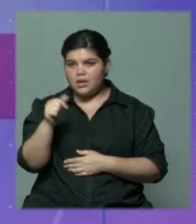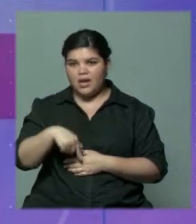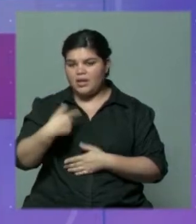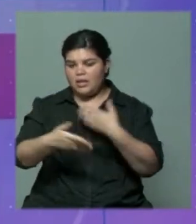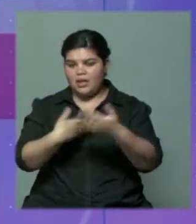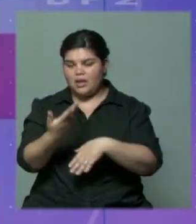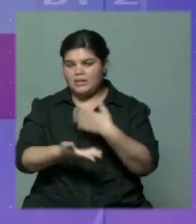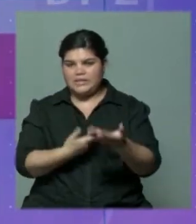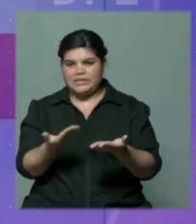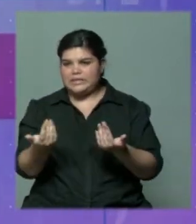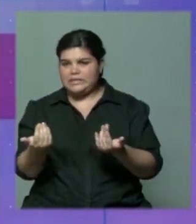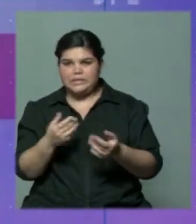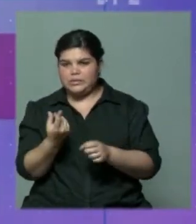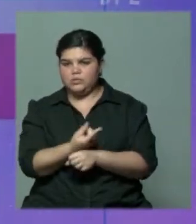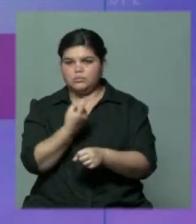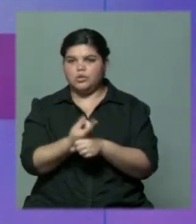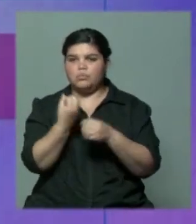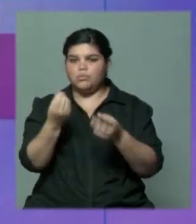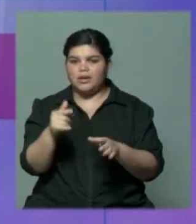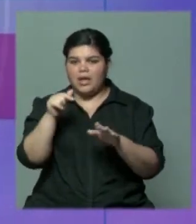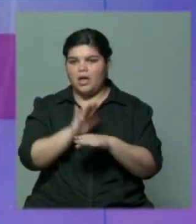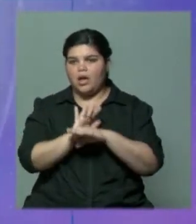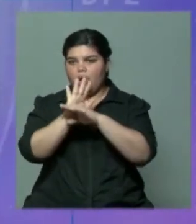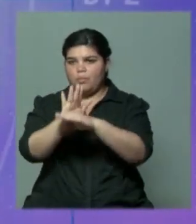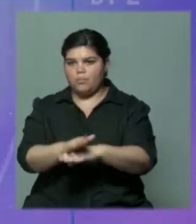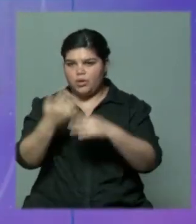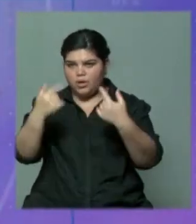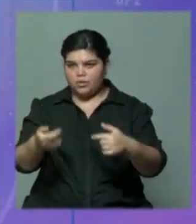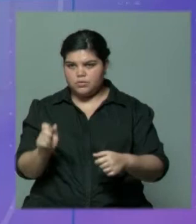caso, el Código de Faltas amparaba este tipo de actividades.